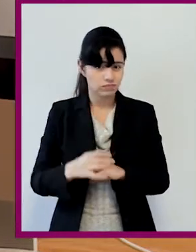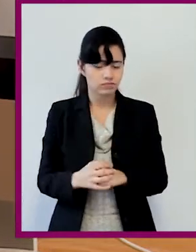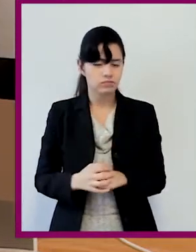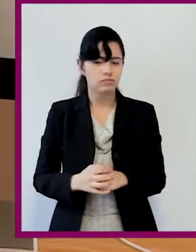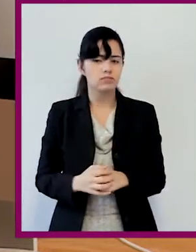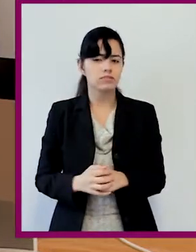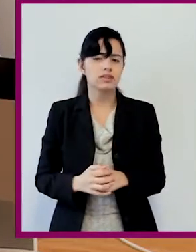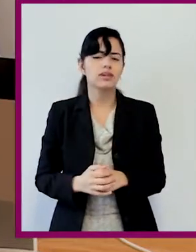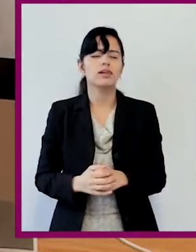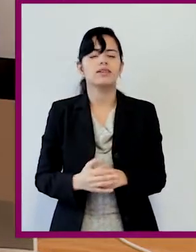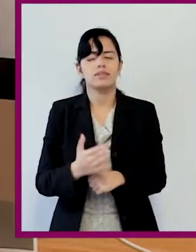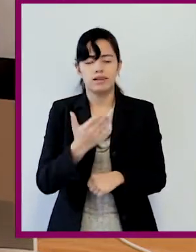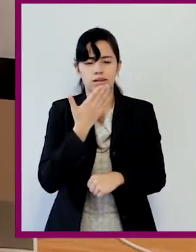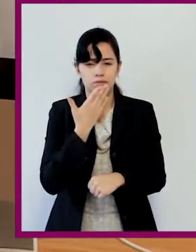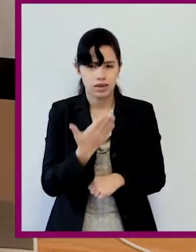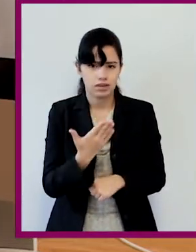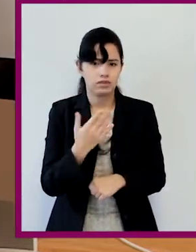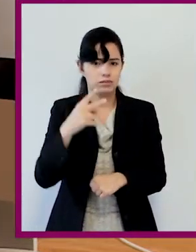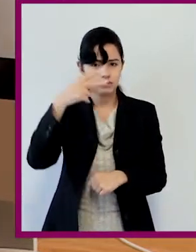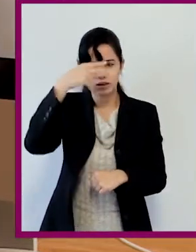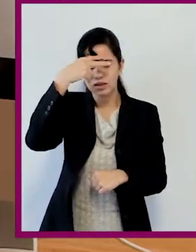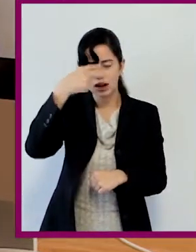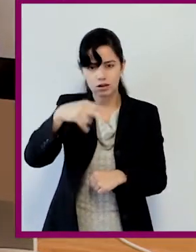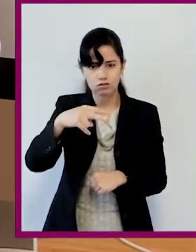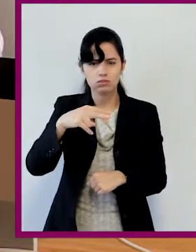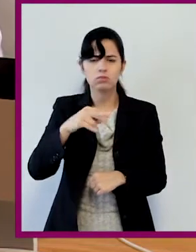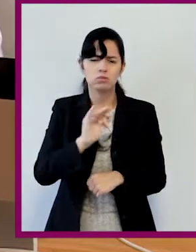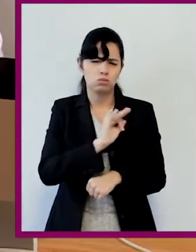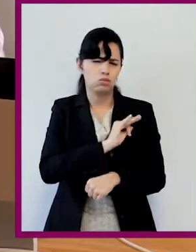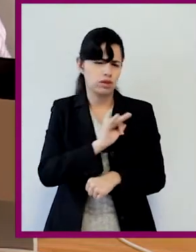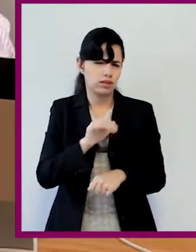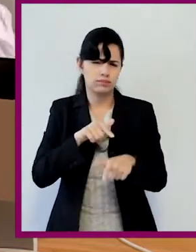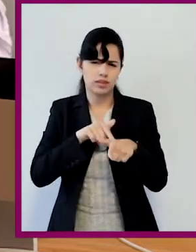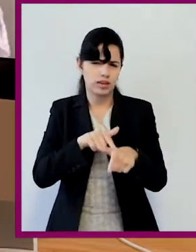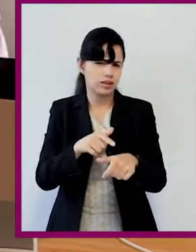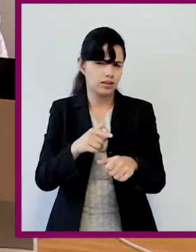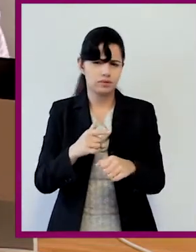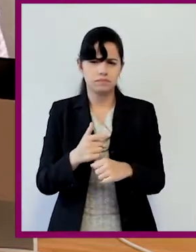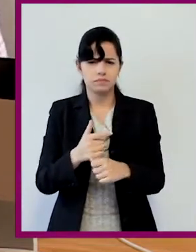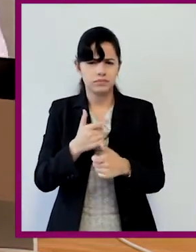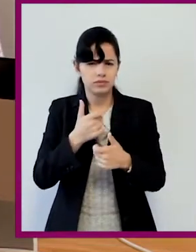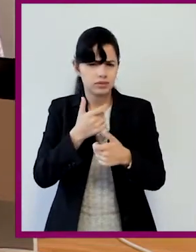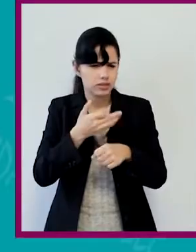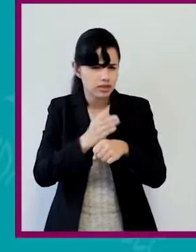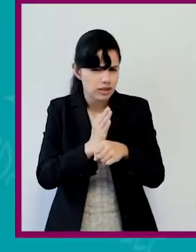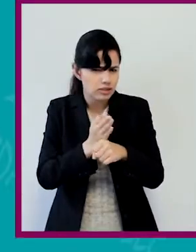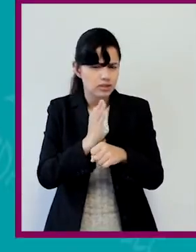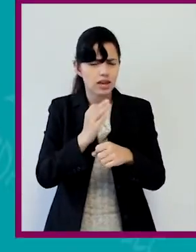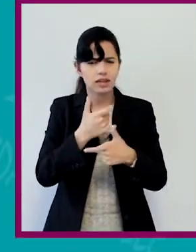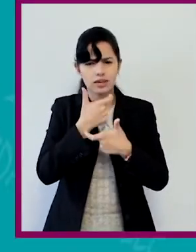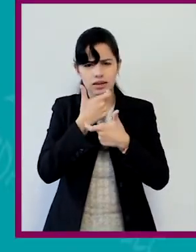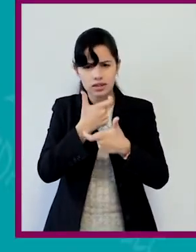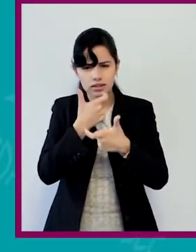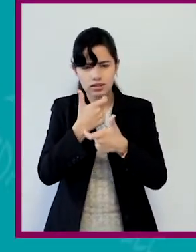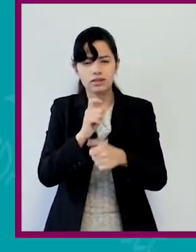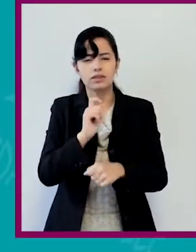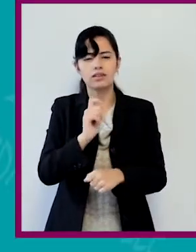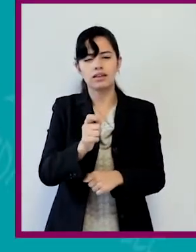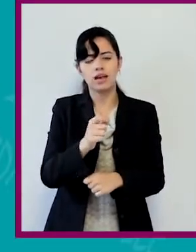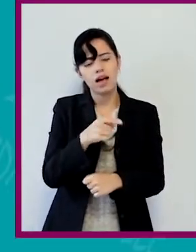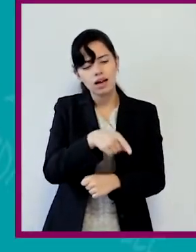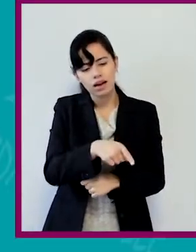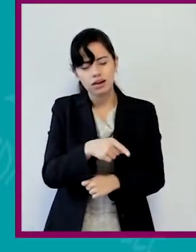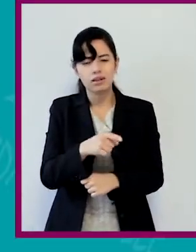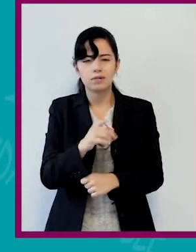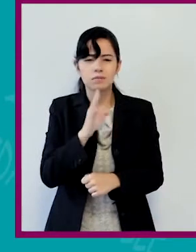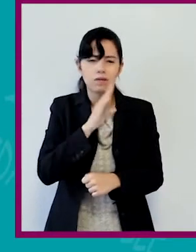mexicanos nos sigamos riendo, como siempre, de la desgracia, en los tiempos